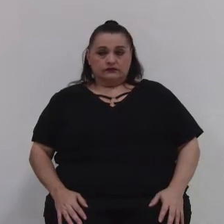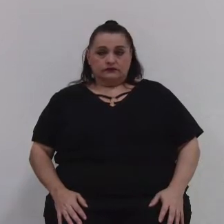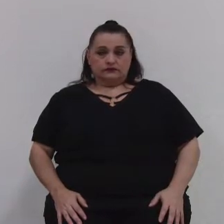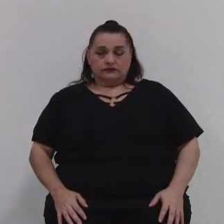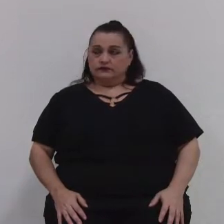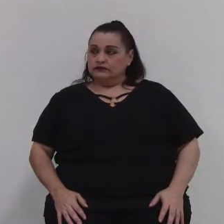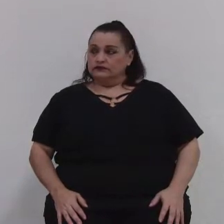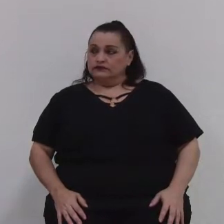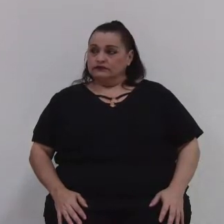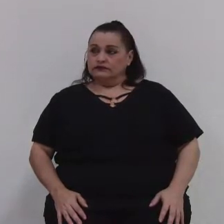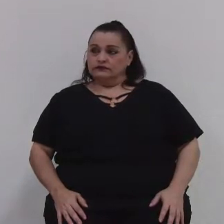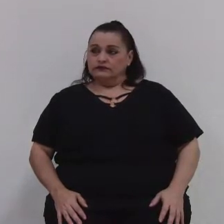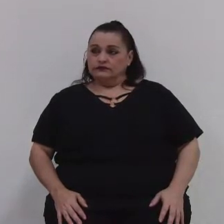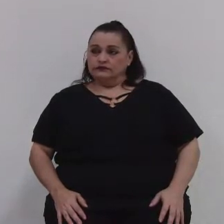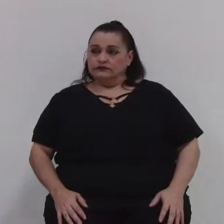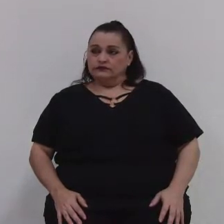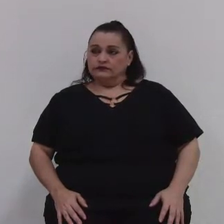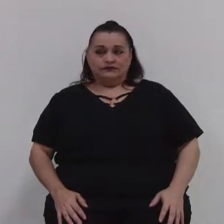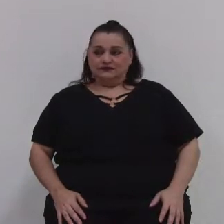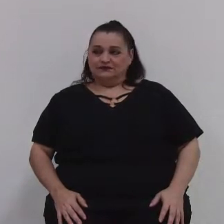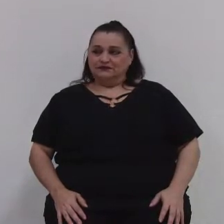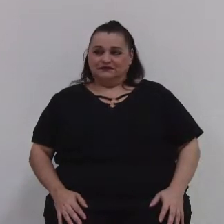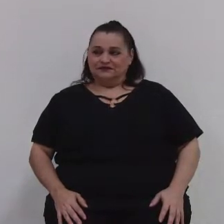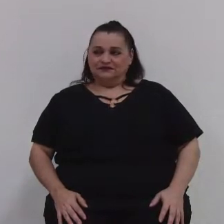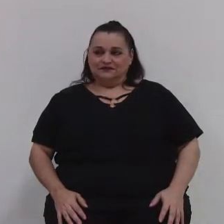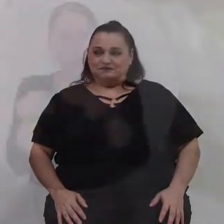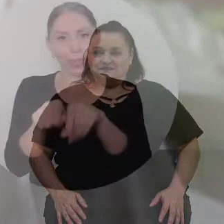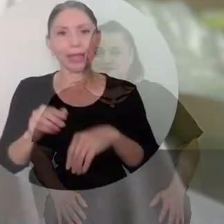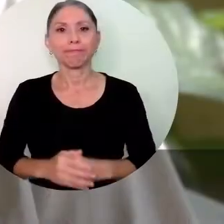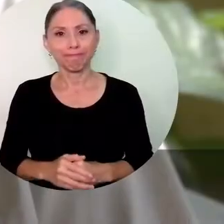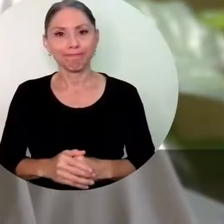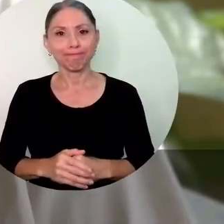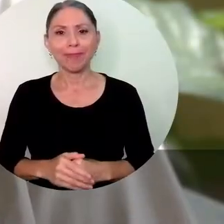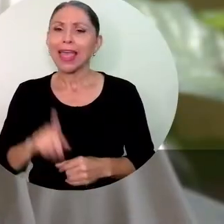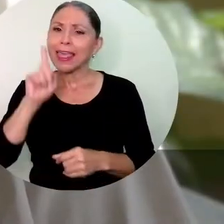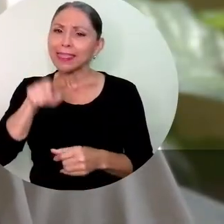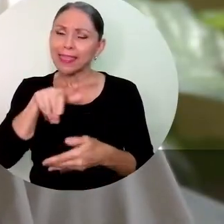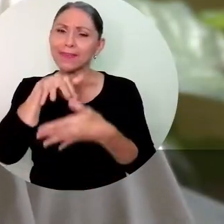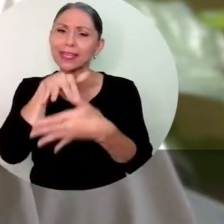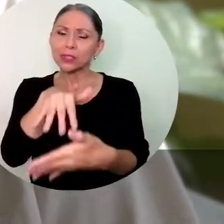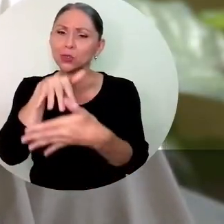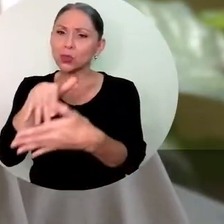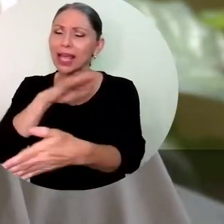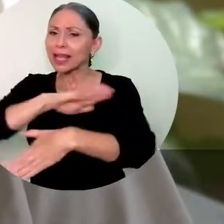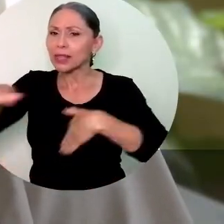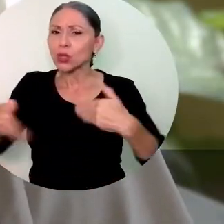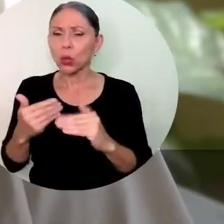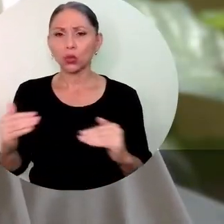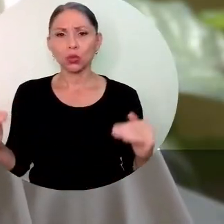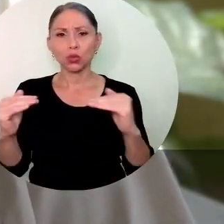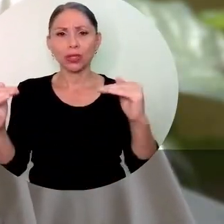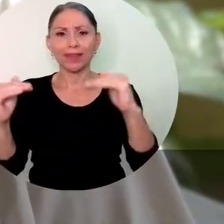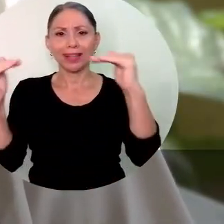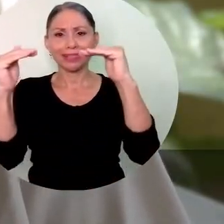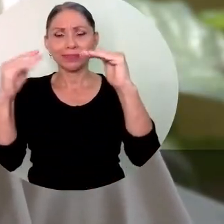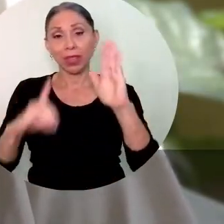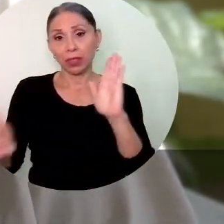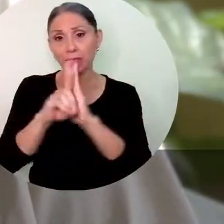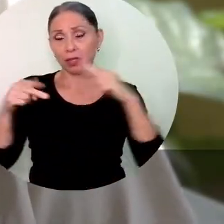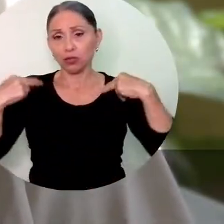esa meta, también tiene que ver con la educación. O sea, hay que estudiar esto a todos los niveles. Los